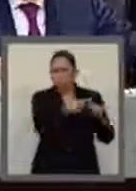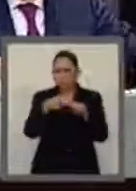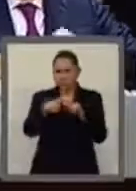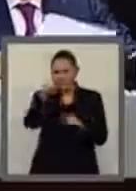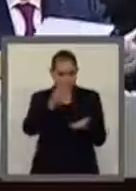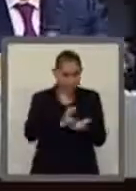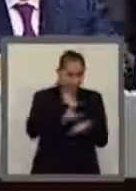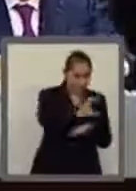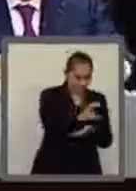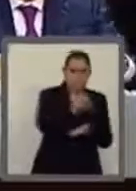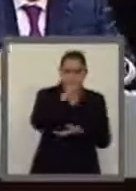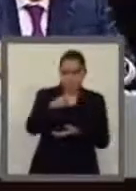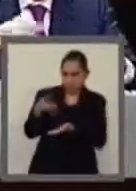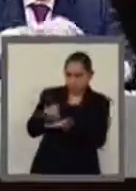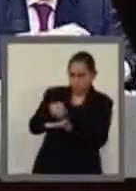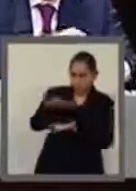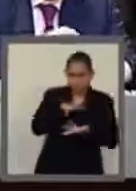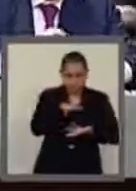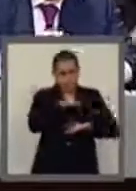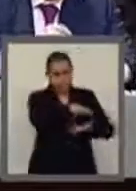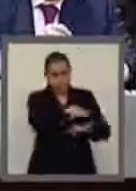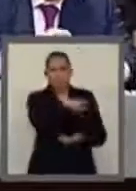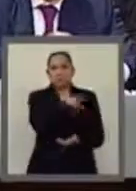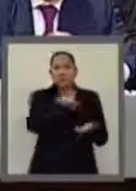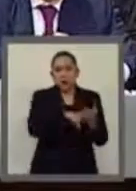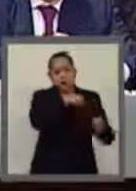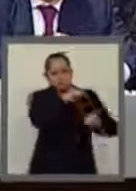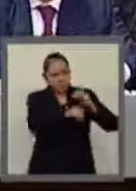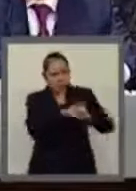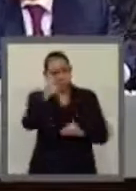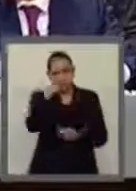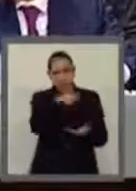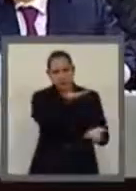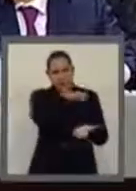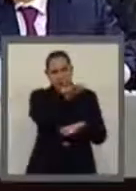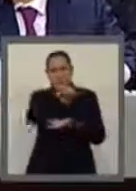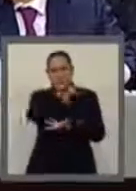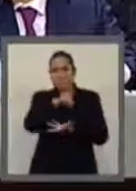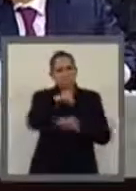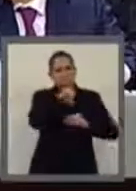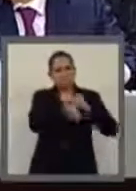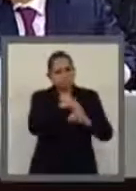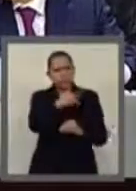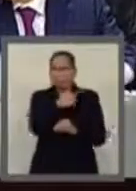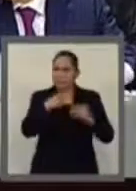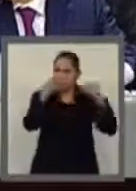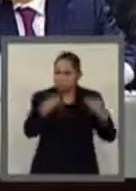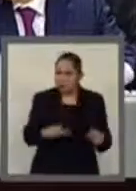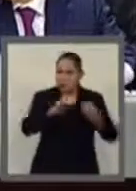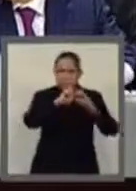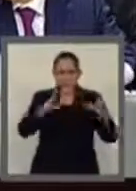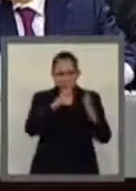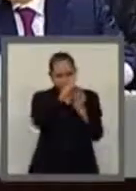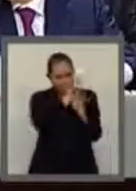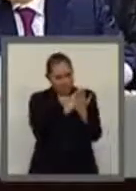fiscales, mejorando la calidad de vida y la calidad de la renuncia familiar. Recaudatoria. Esto será una y dejar realidad, en claro que no se trata solo si se reduce la